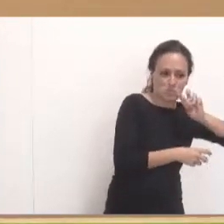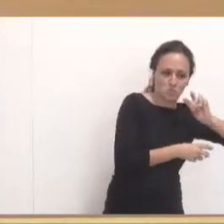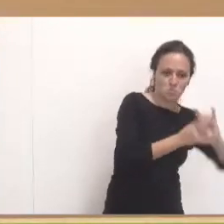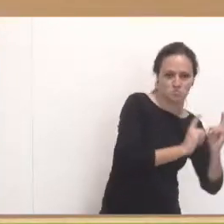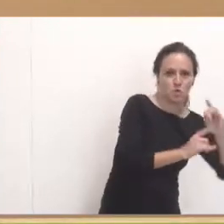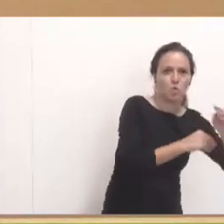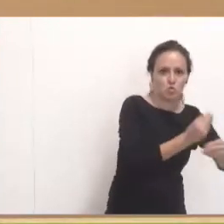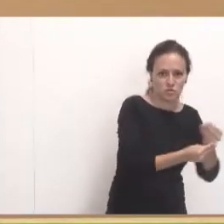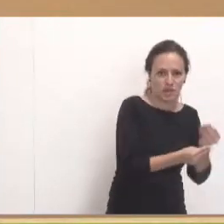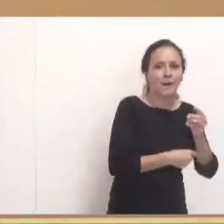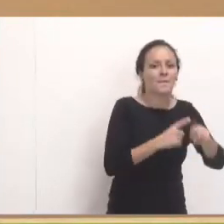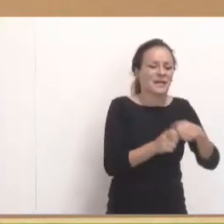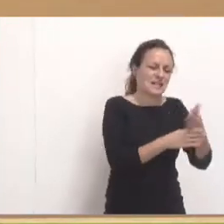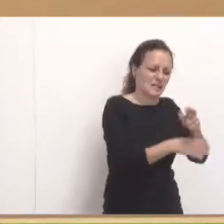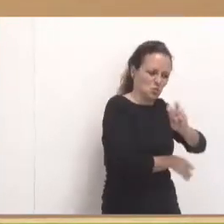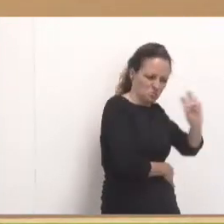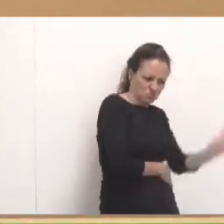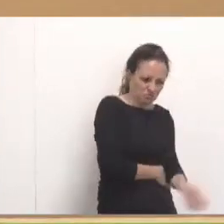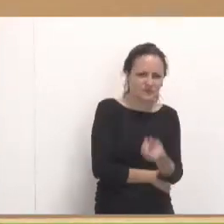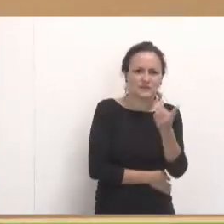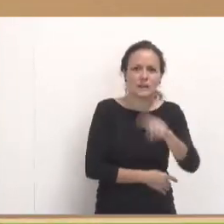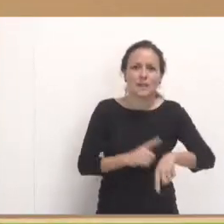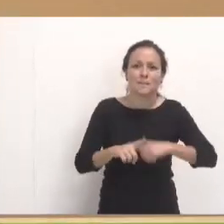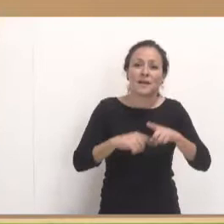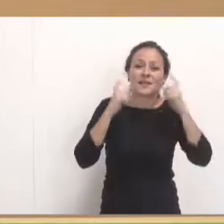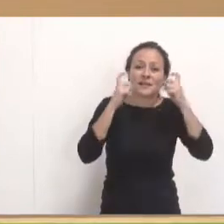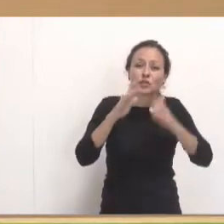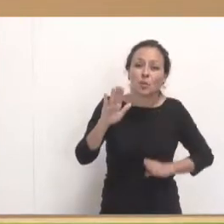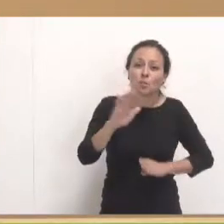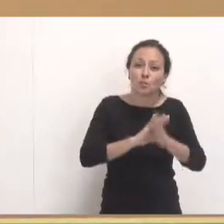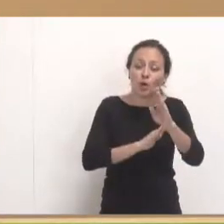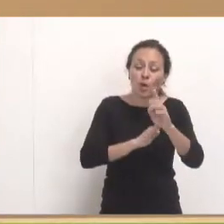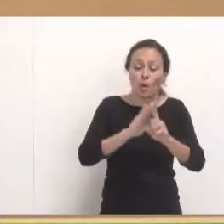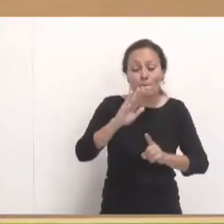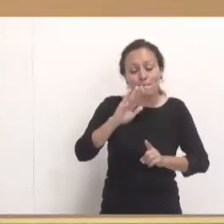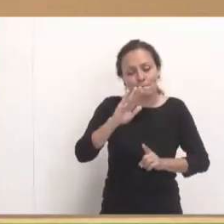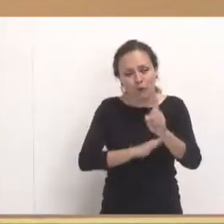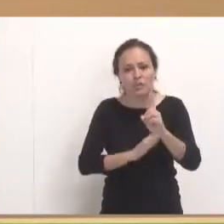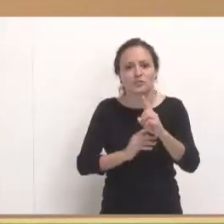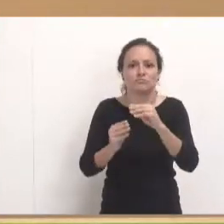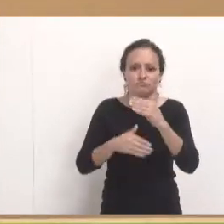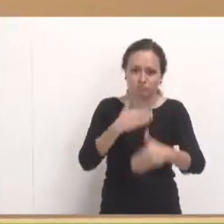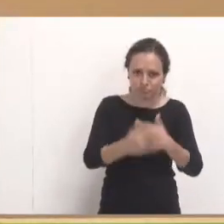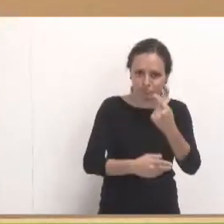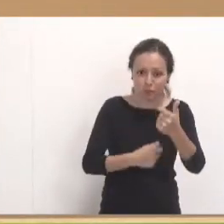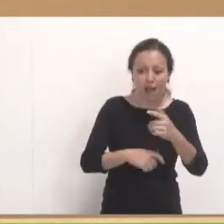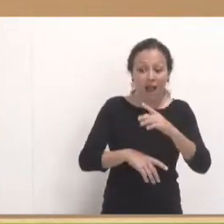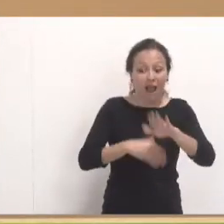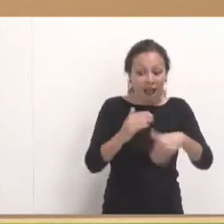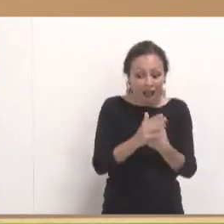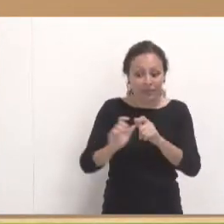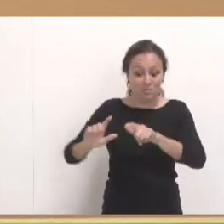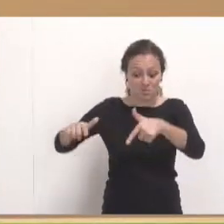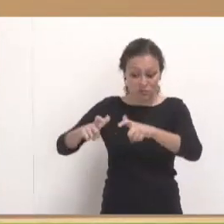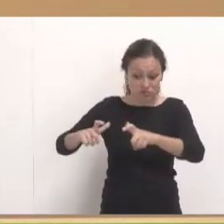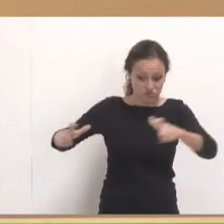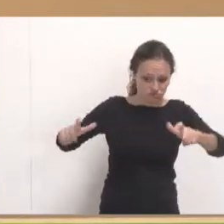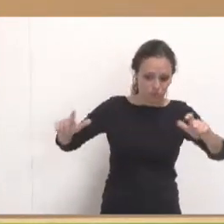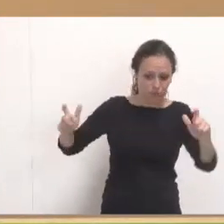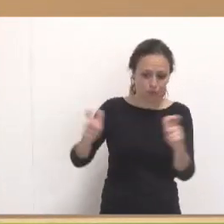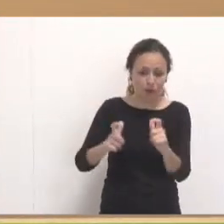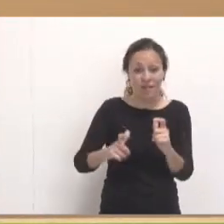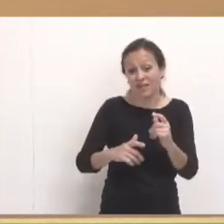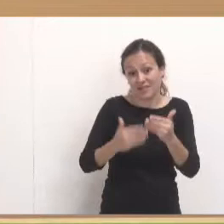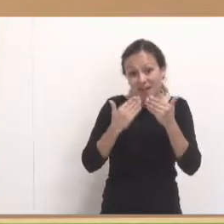demás residuos, apostando por la reducción progresiva y planificada de la fracción resto hasta lograr reducirla al mínimo absoluto que la tecnología